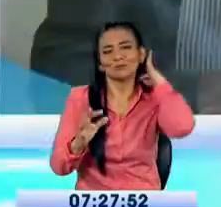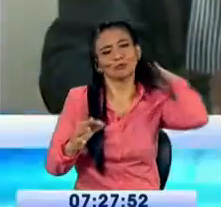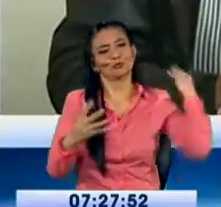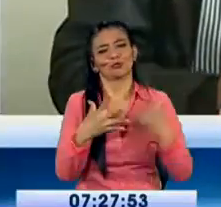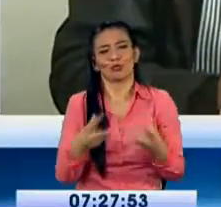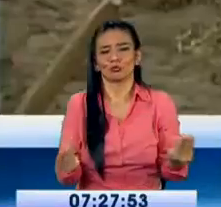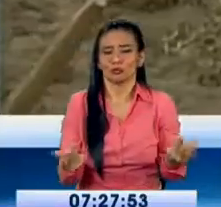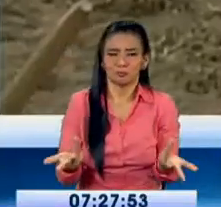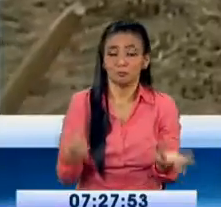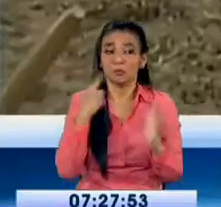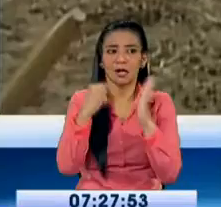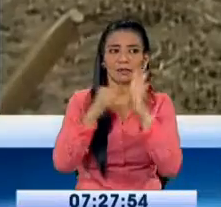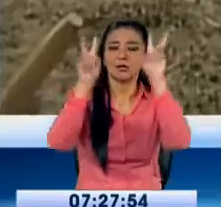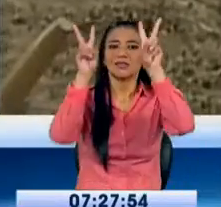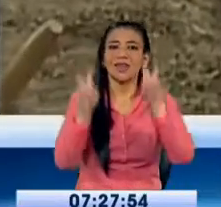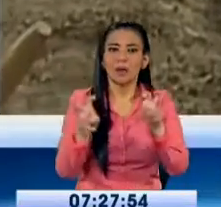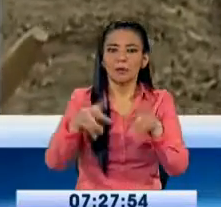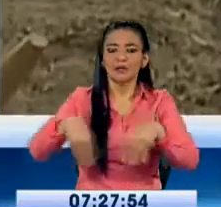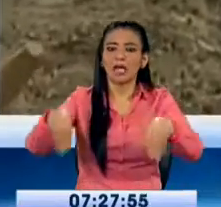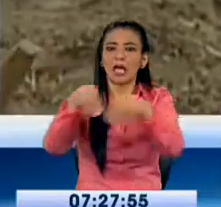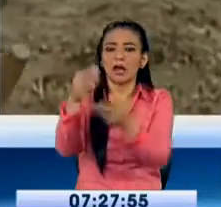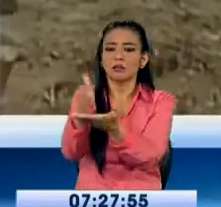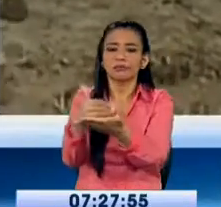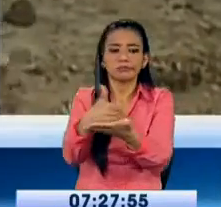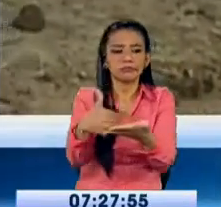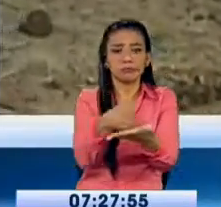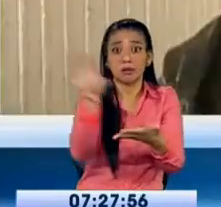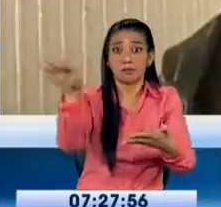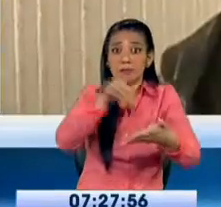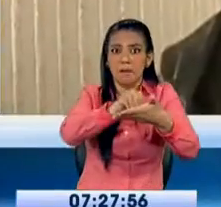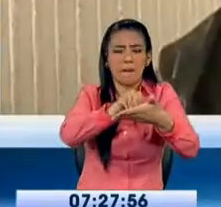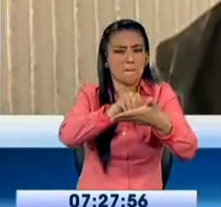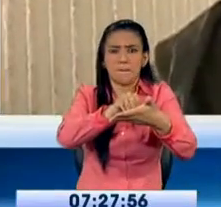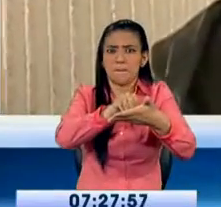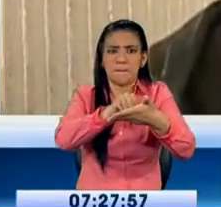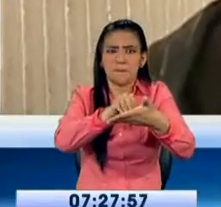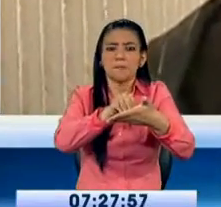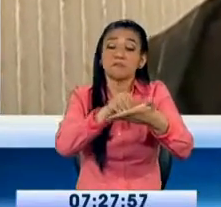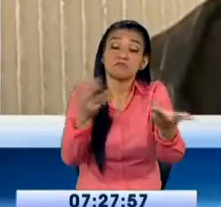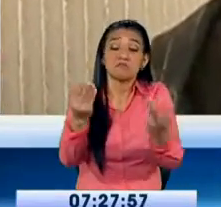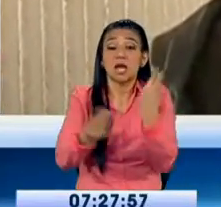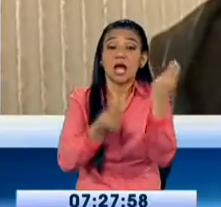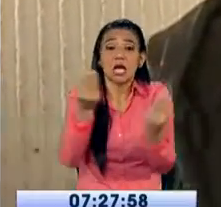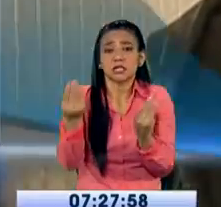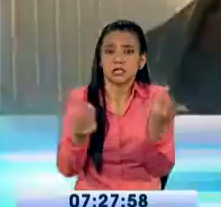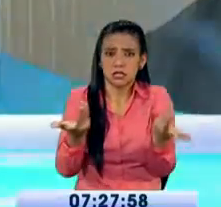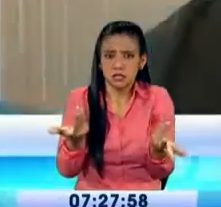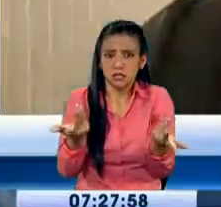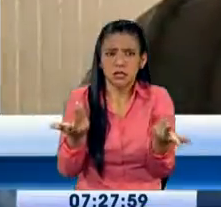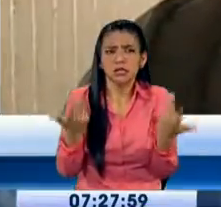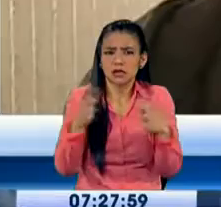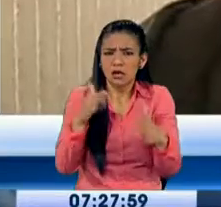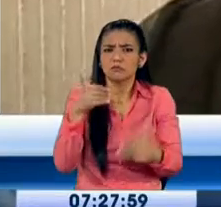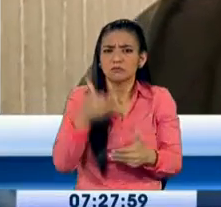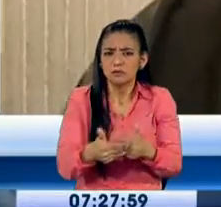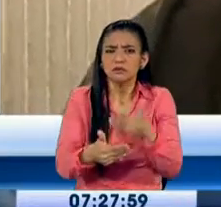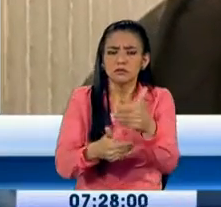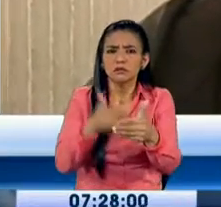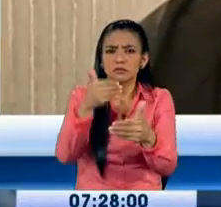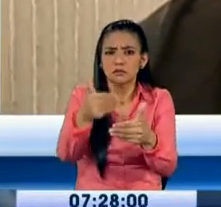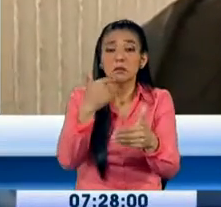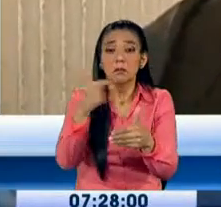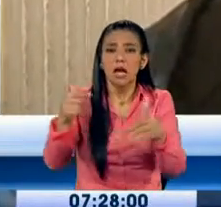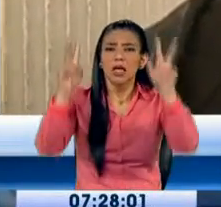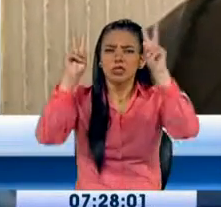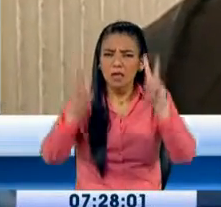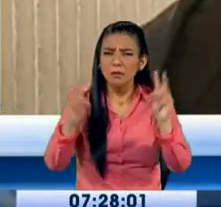temas importantes como la redistribución no han sido incluidos. Hemos tomado otro camino que es, ¿no es cierto?, el avanzar hacia la cumbre agraria